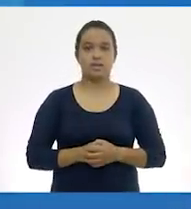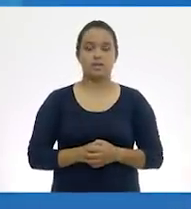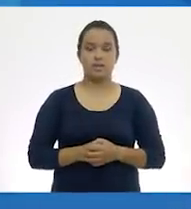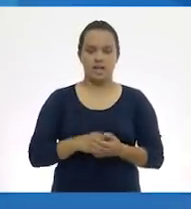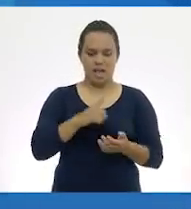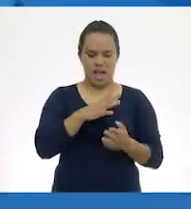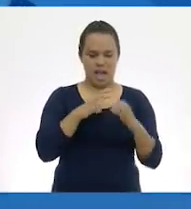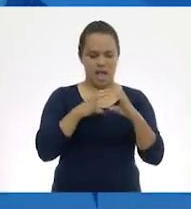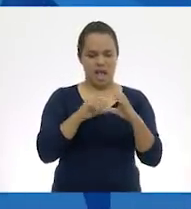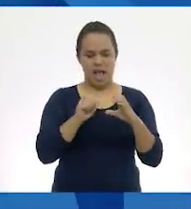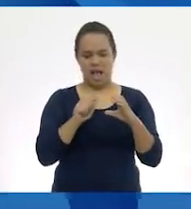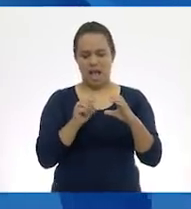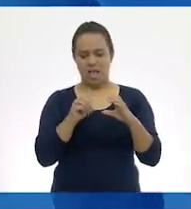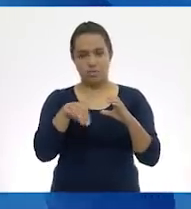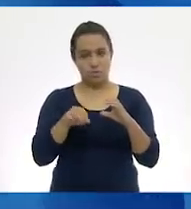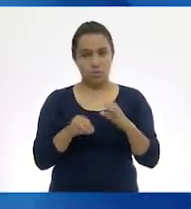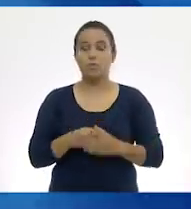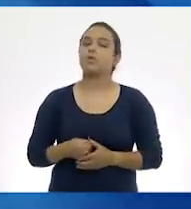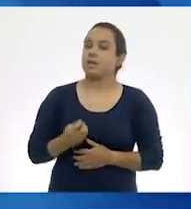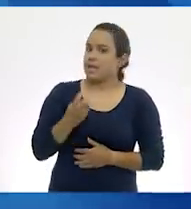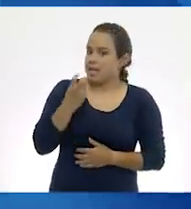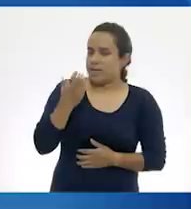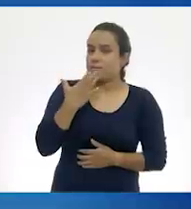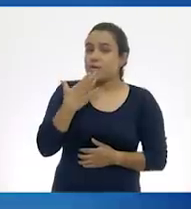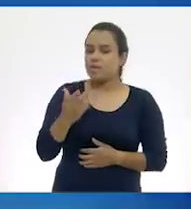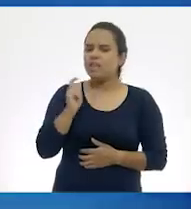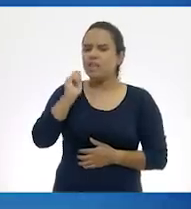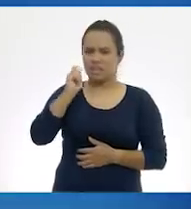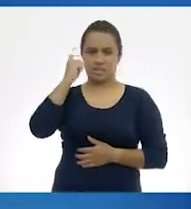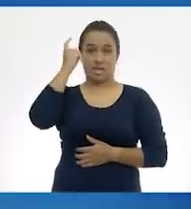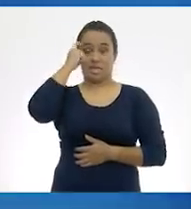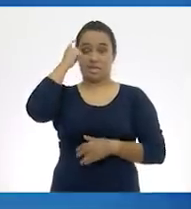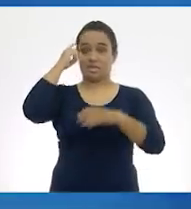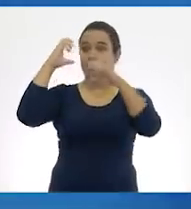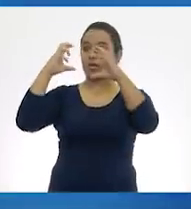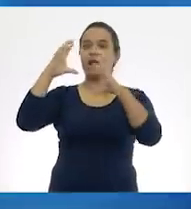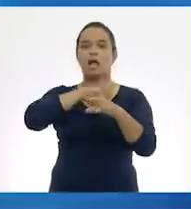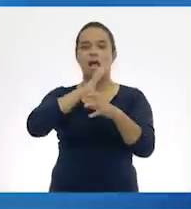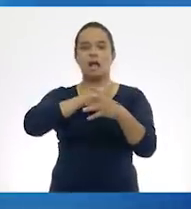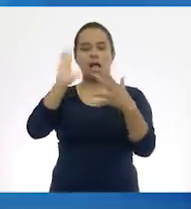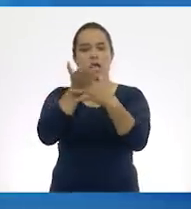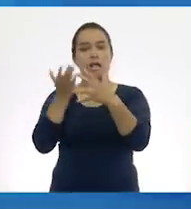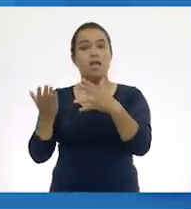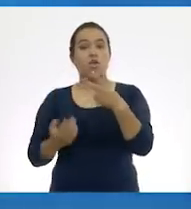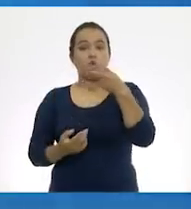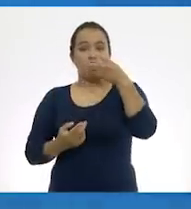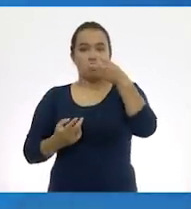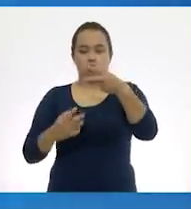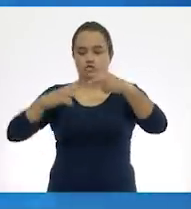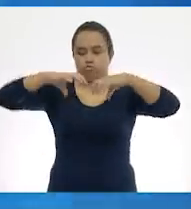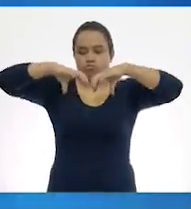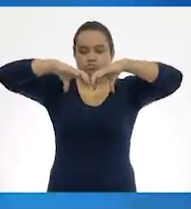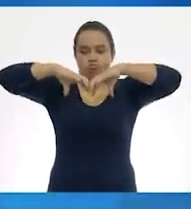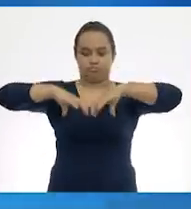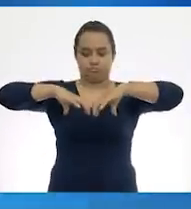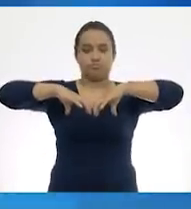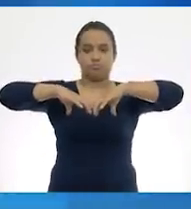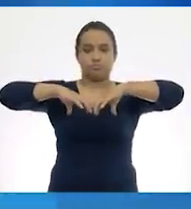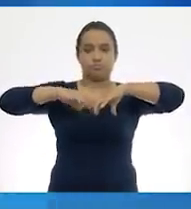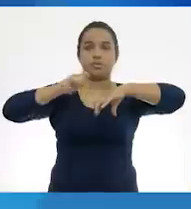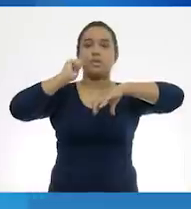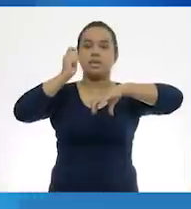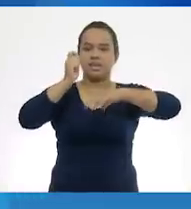Bien. Muy bien. Esto quiere decir que nuestro cerebro está dividido en dos hemisferios.